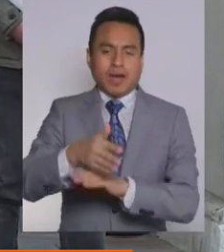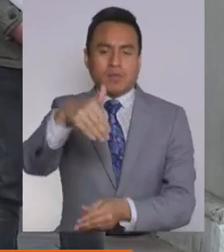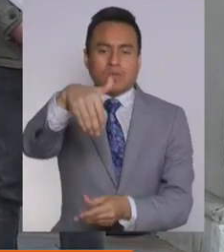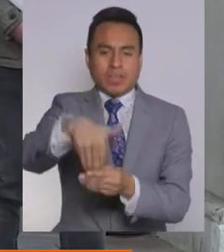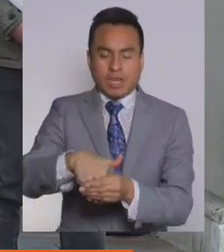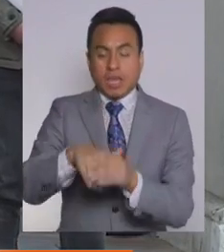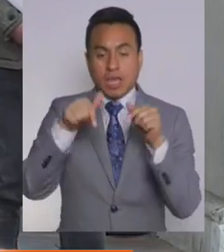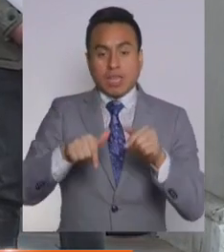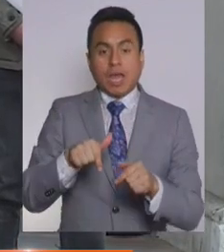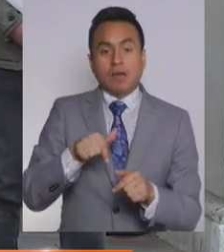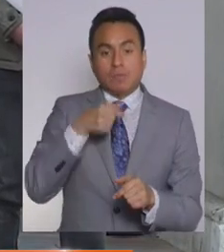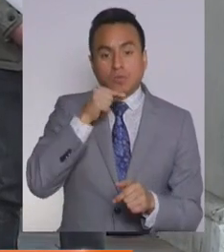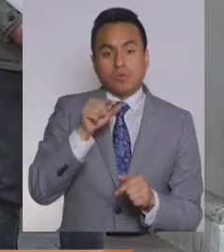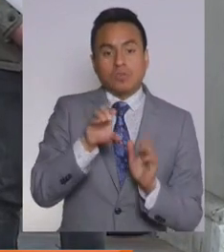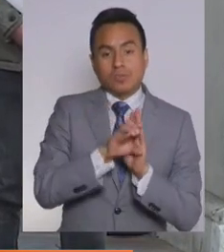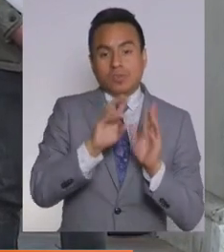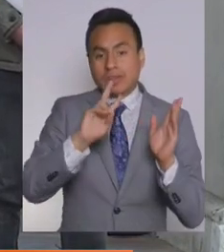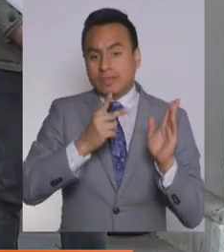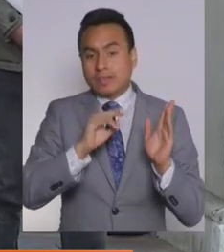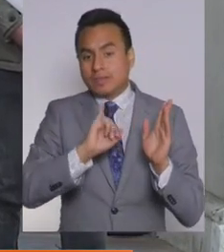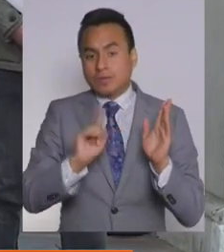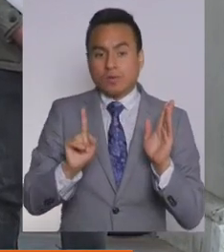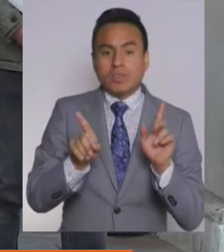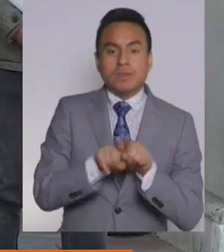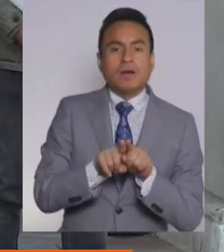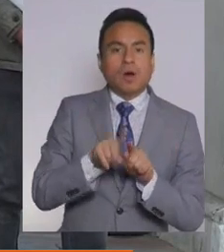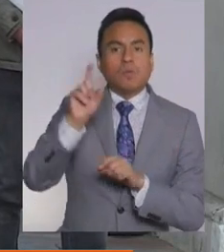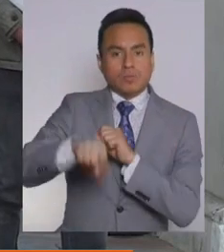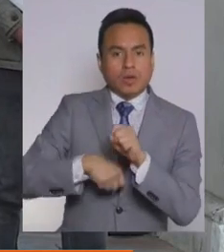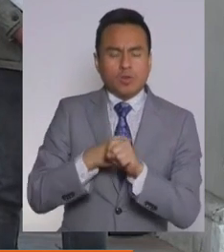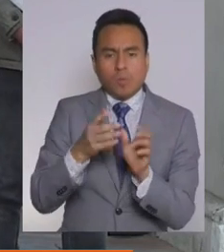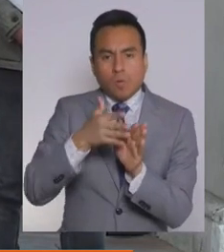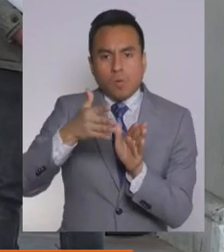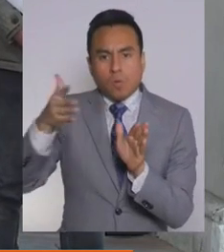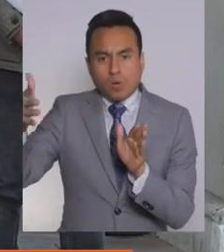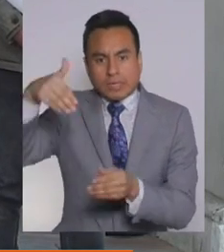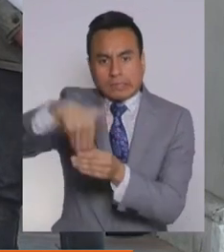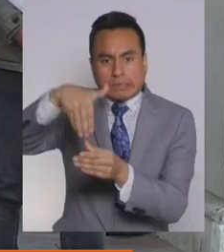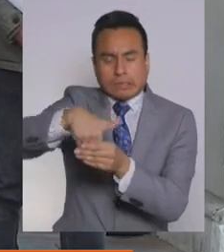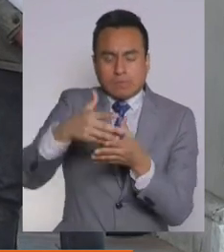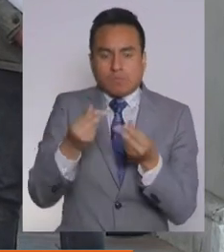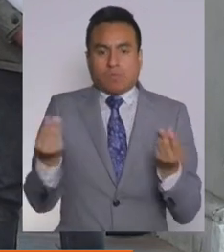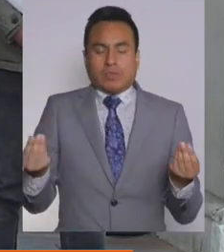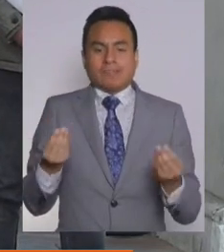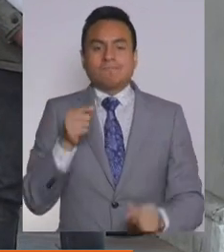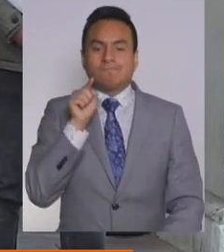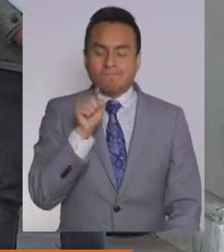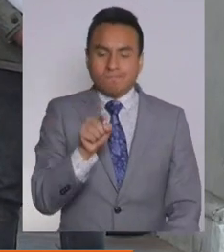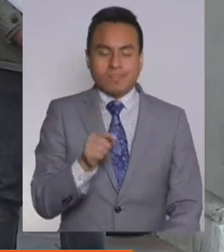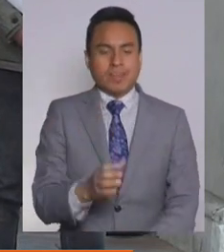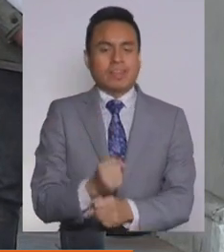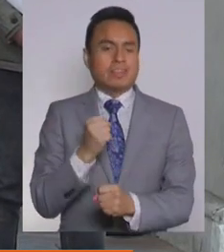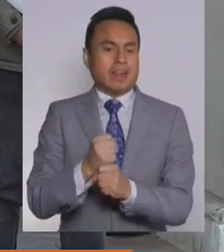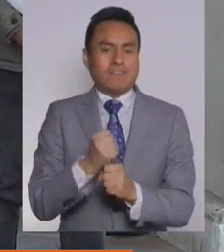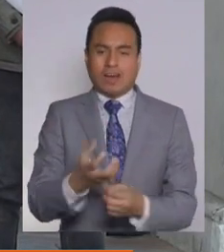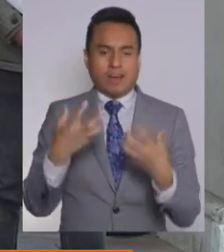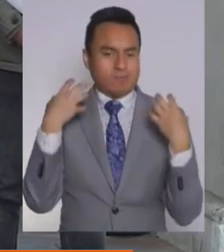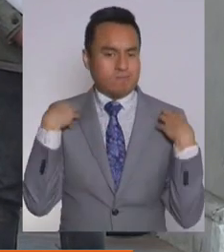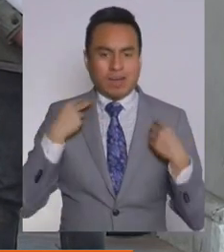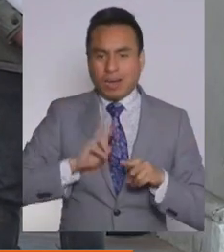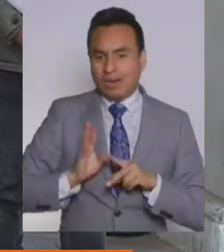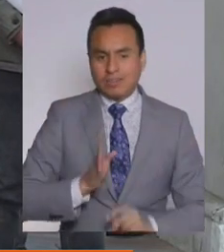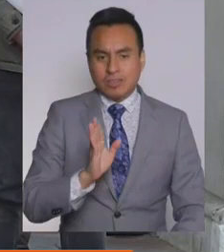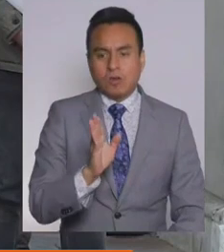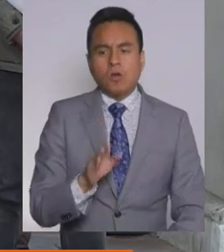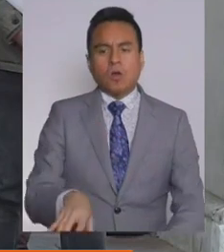tanto en esta elección de plebiscito como en las que vienen para el próximo año, que son muchas. Así que Ese ha sido el trabajo y lo vamos a seguir haciendo, ese ha